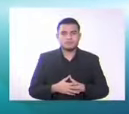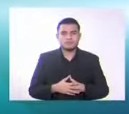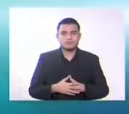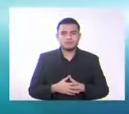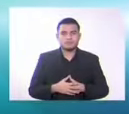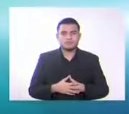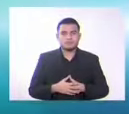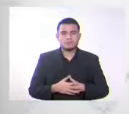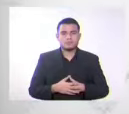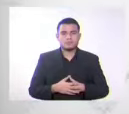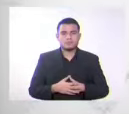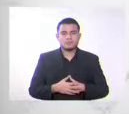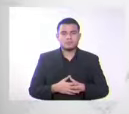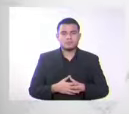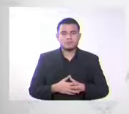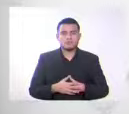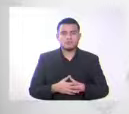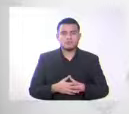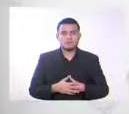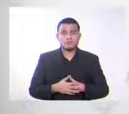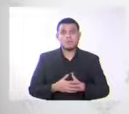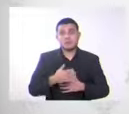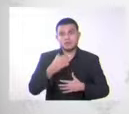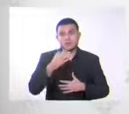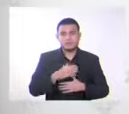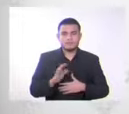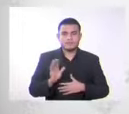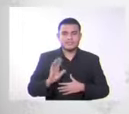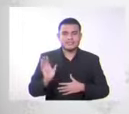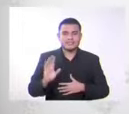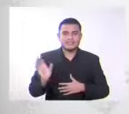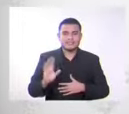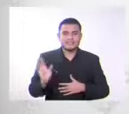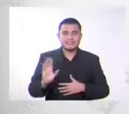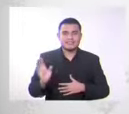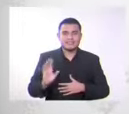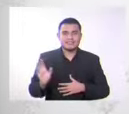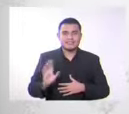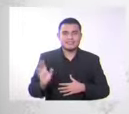Nanouniverso. Para saber más sobre los adelantos en nanociencia,